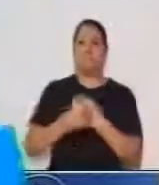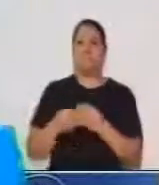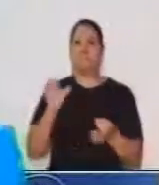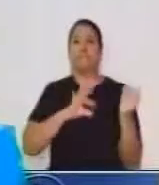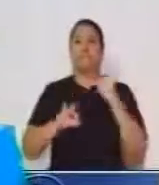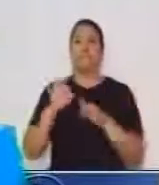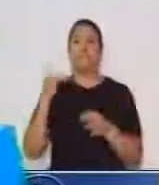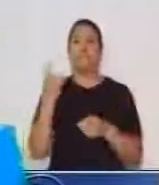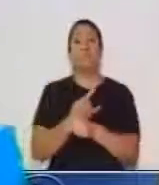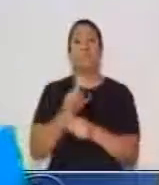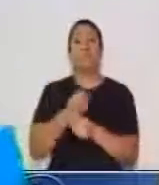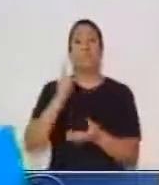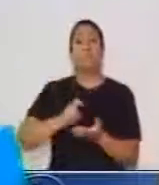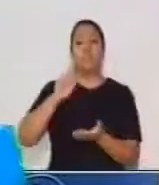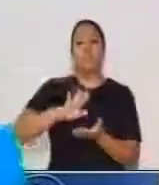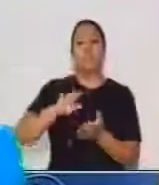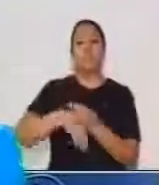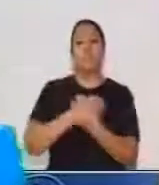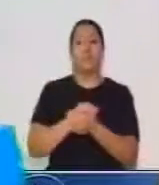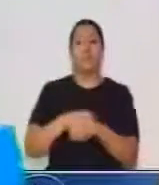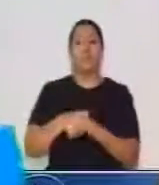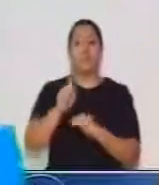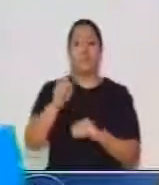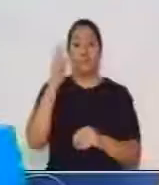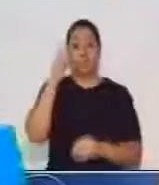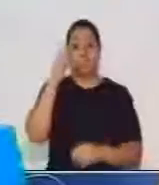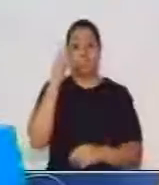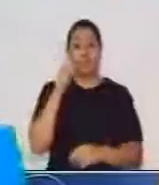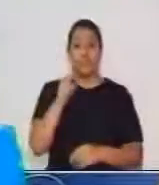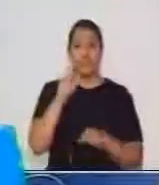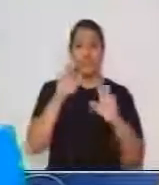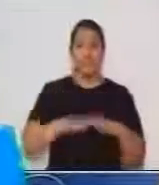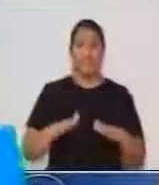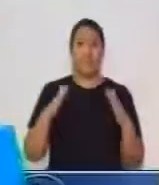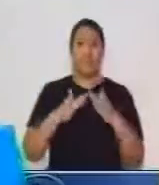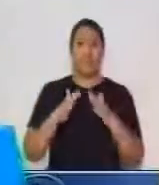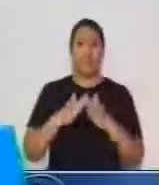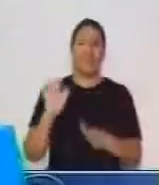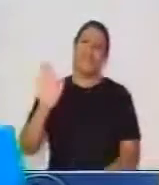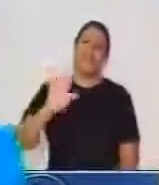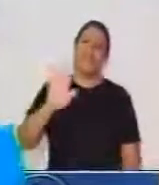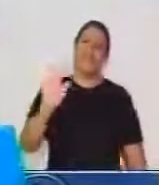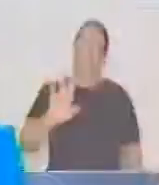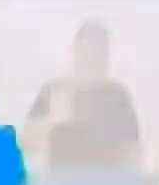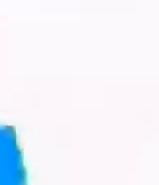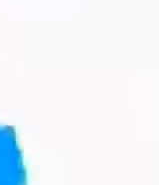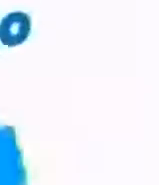utilizar gel antibacterial. Y recuerda, por favor, quédate en casa. Hasta pronto.